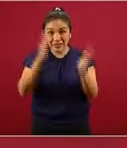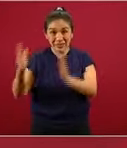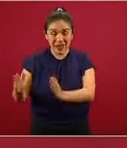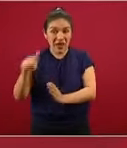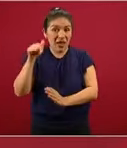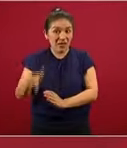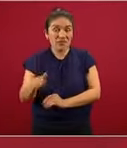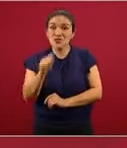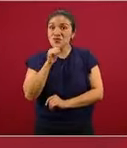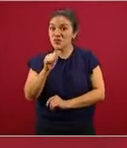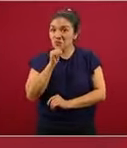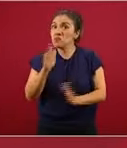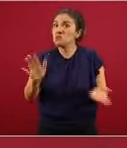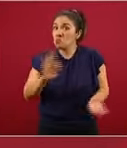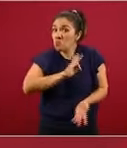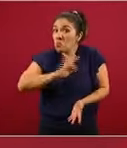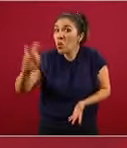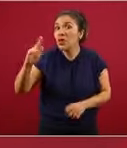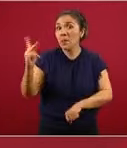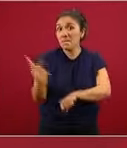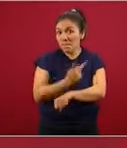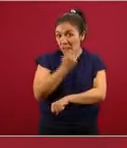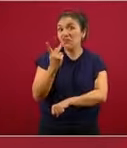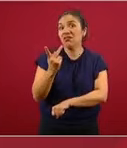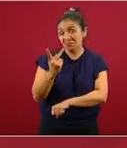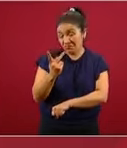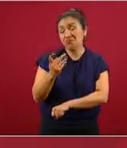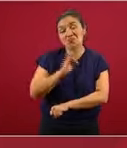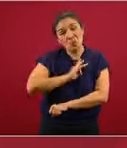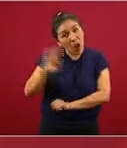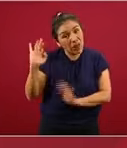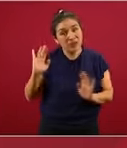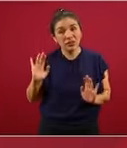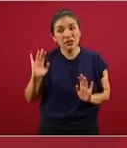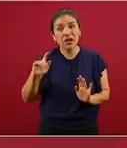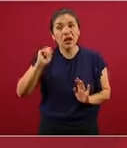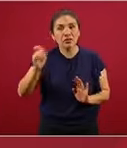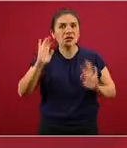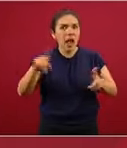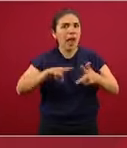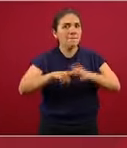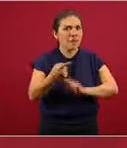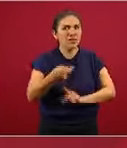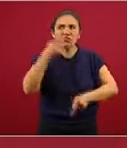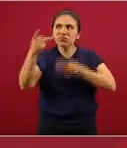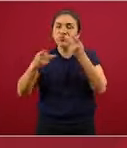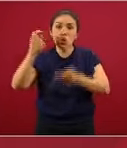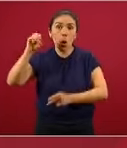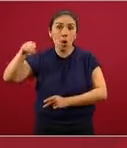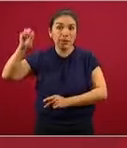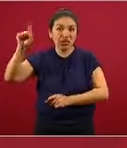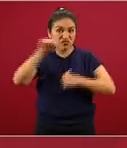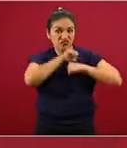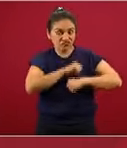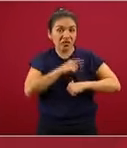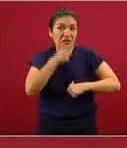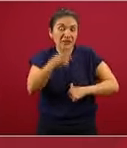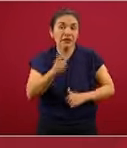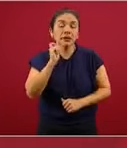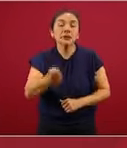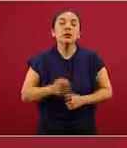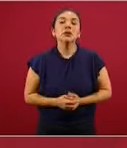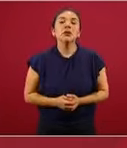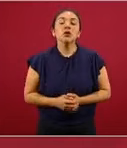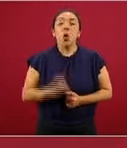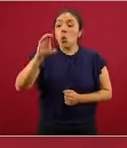que no está descartado, de hecho es una posibilidad muy factible, que ya ha empezado a mencionar la Organización Mundial de la Salud, es